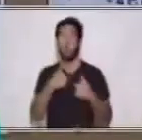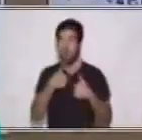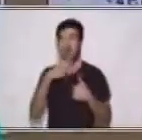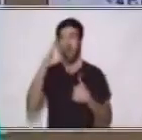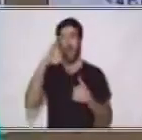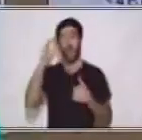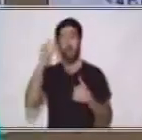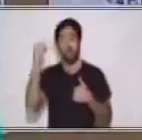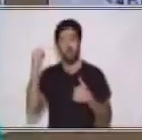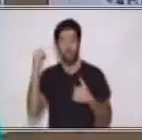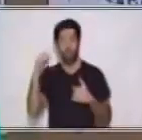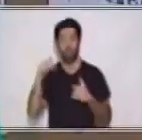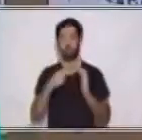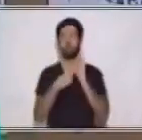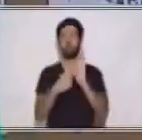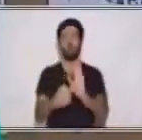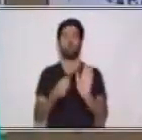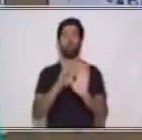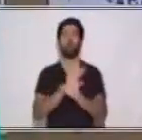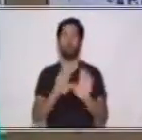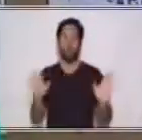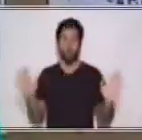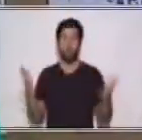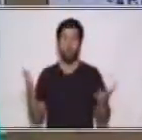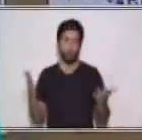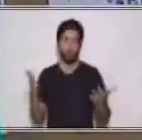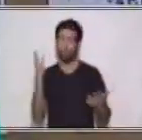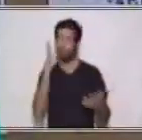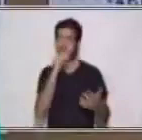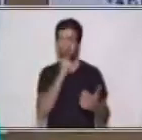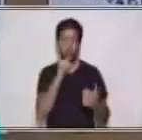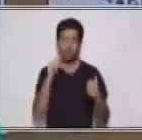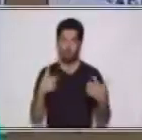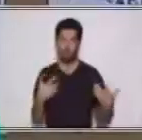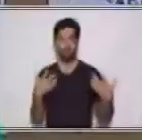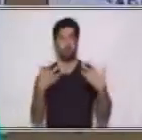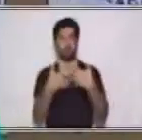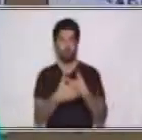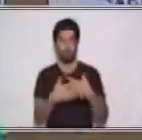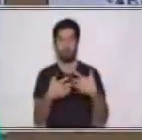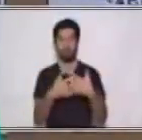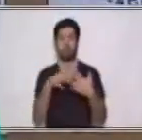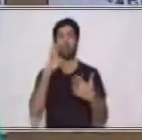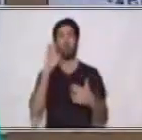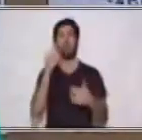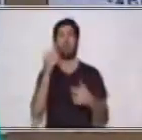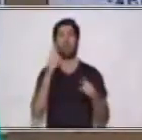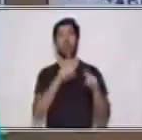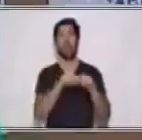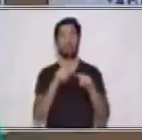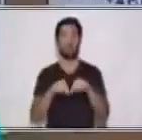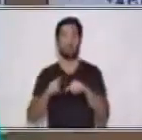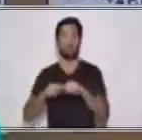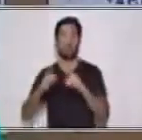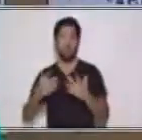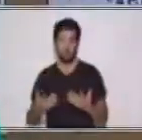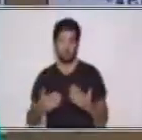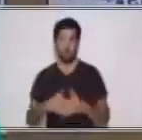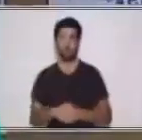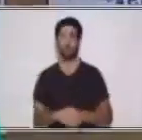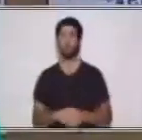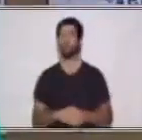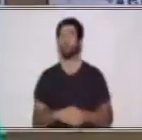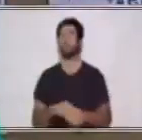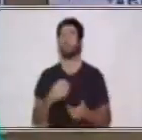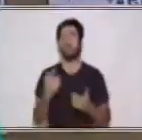podemos determinar si son verdaderas o falsas y no las podemos contrastar con la realidad, porque dependerá de mi punto de vista. ¿Y qué es